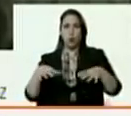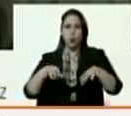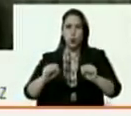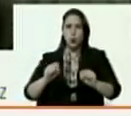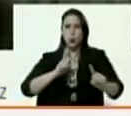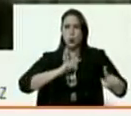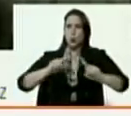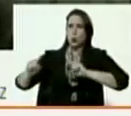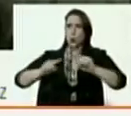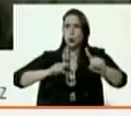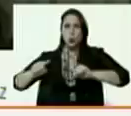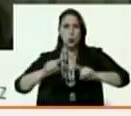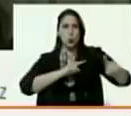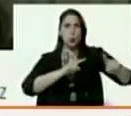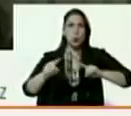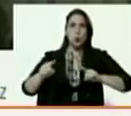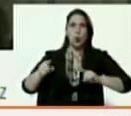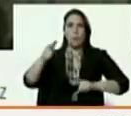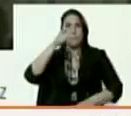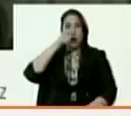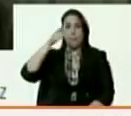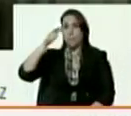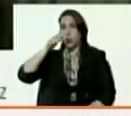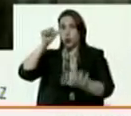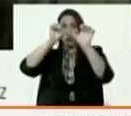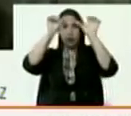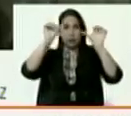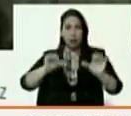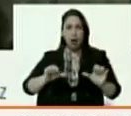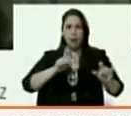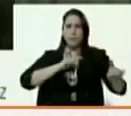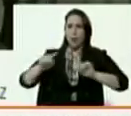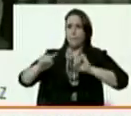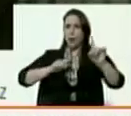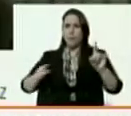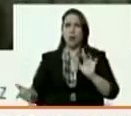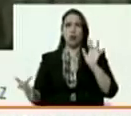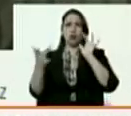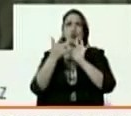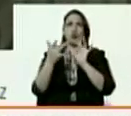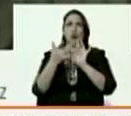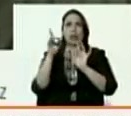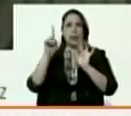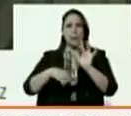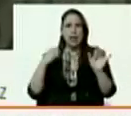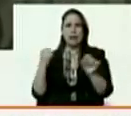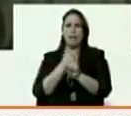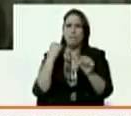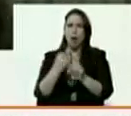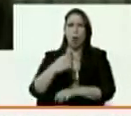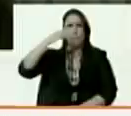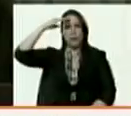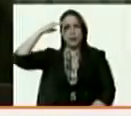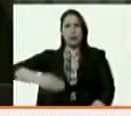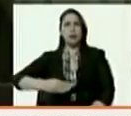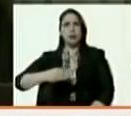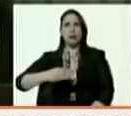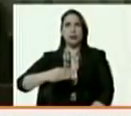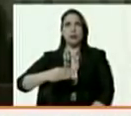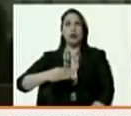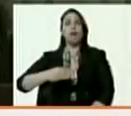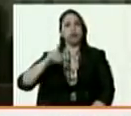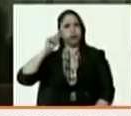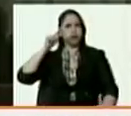maniobra, la interoperabilidad de los sistemas, la acción conjunta, el empleo de la milicia bolivariana en el marco